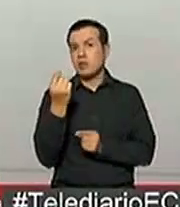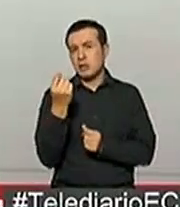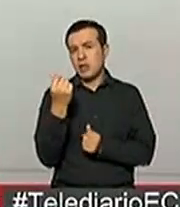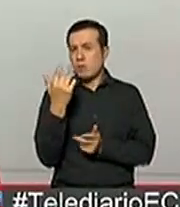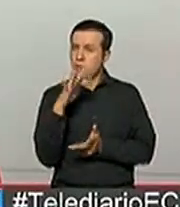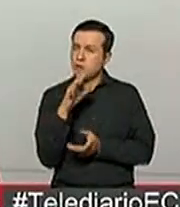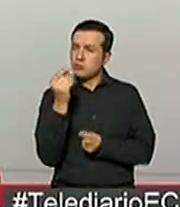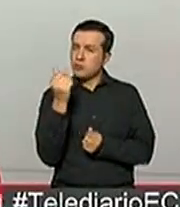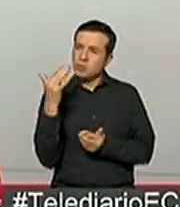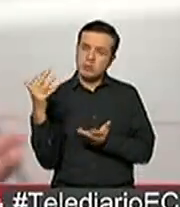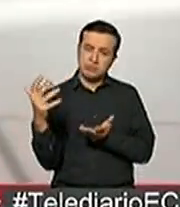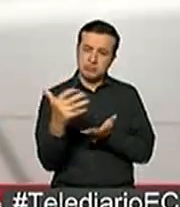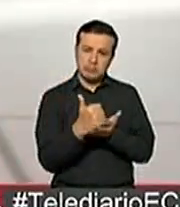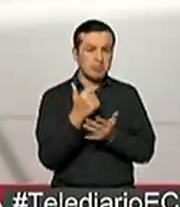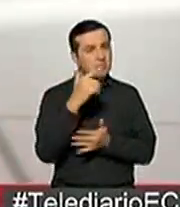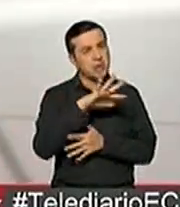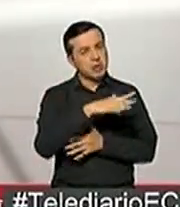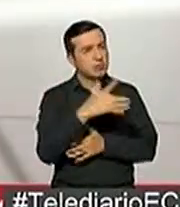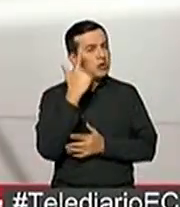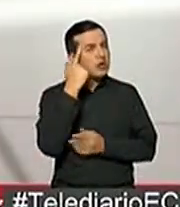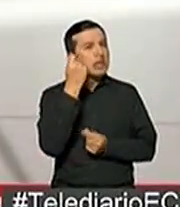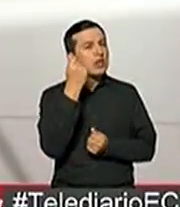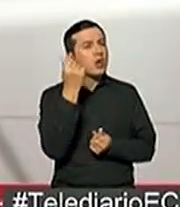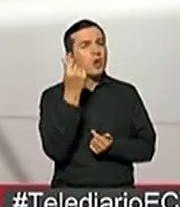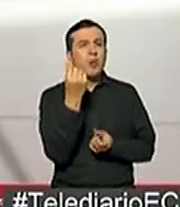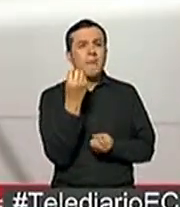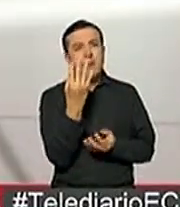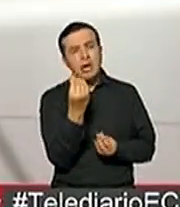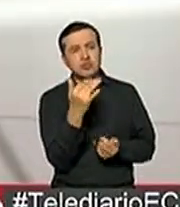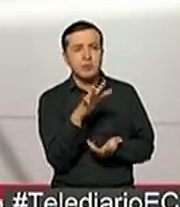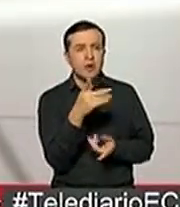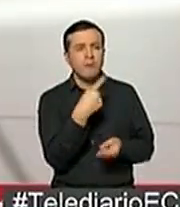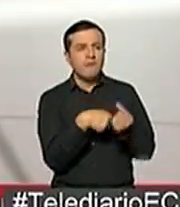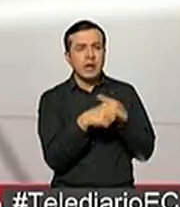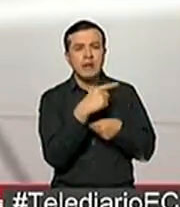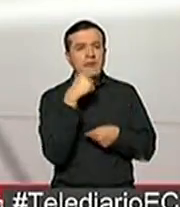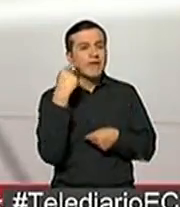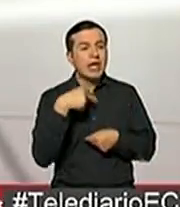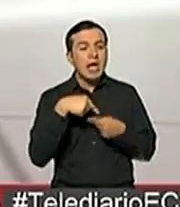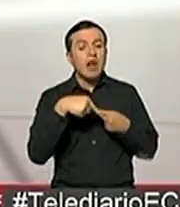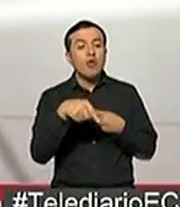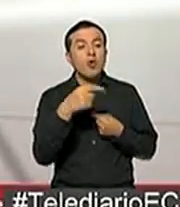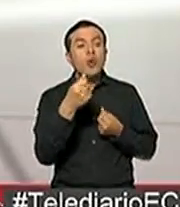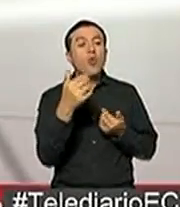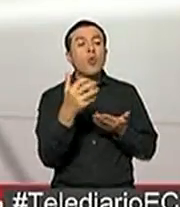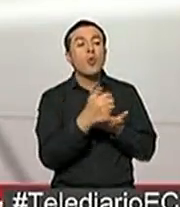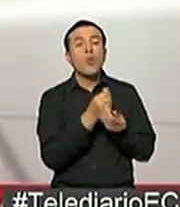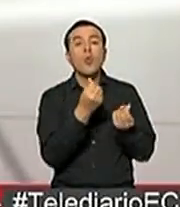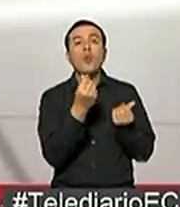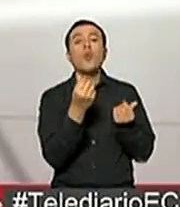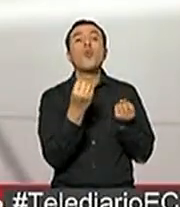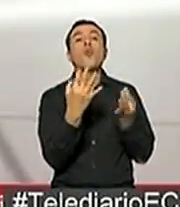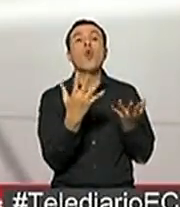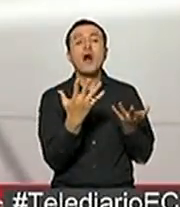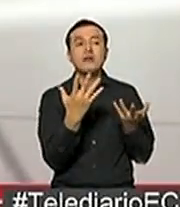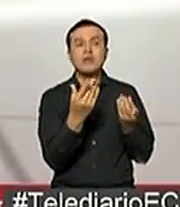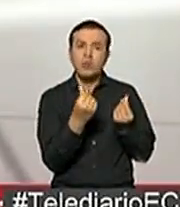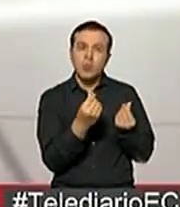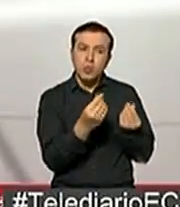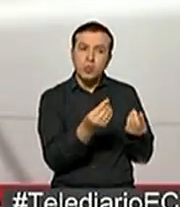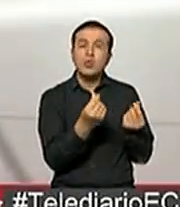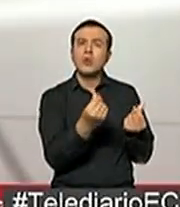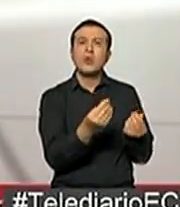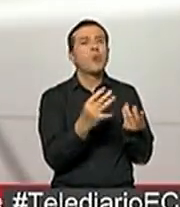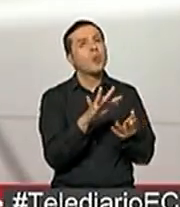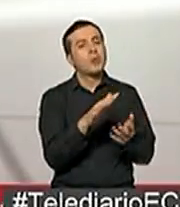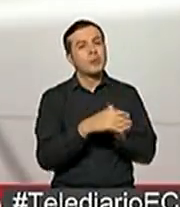estimado o había estimaciones de poder generar en el sector turístico por un feriado tan extendido como el que vamos a tener ya el